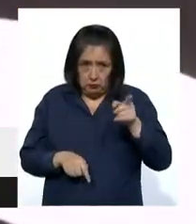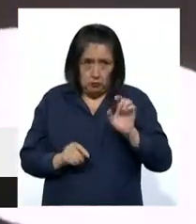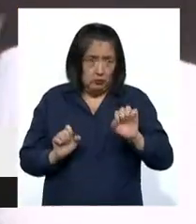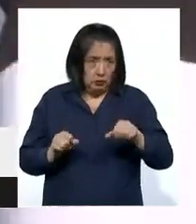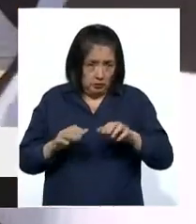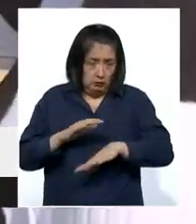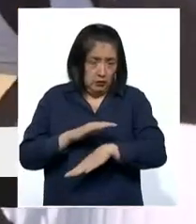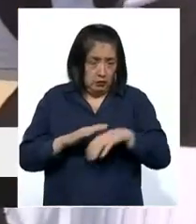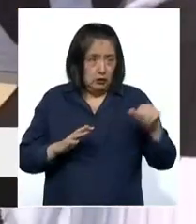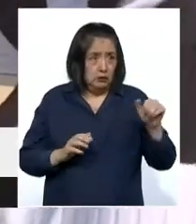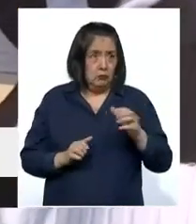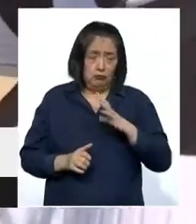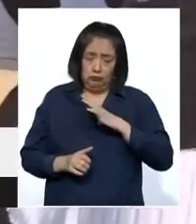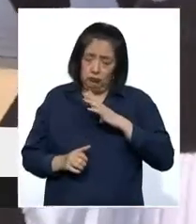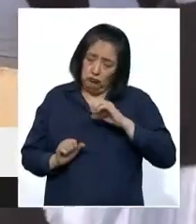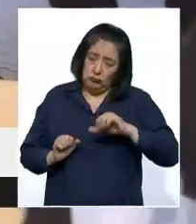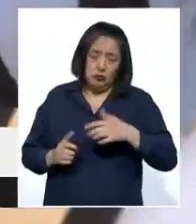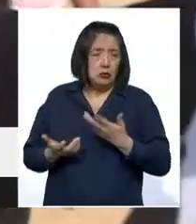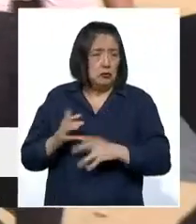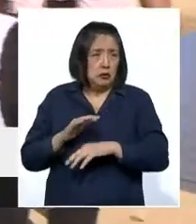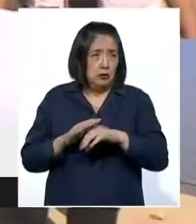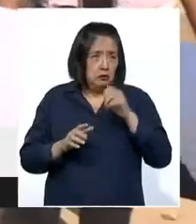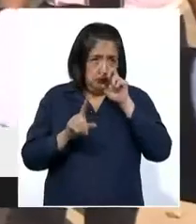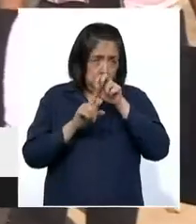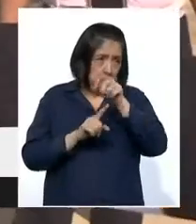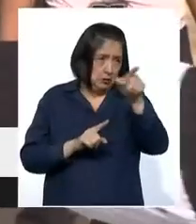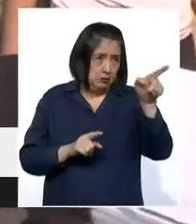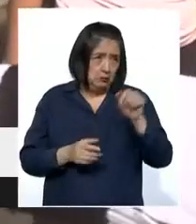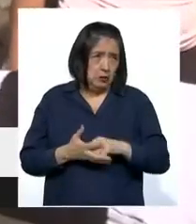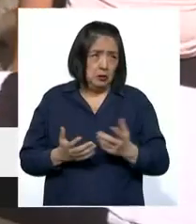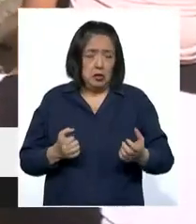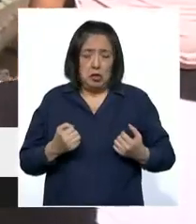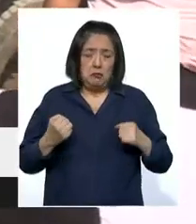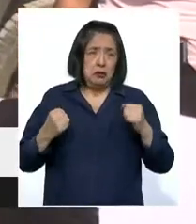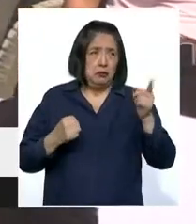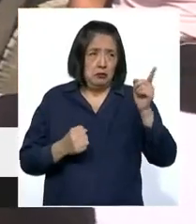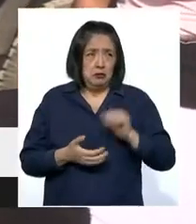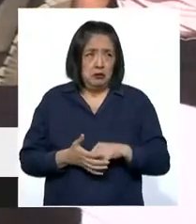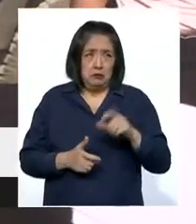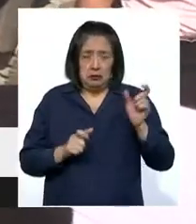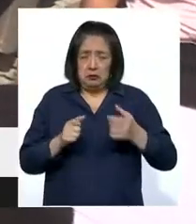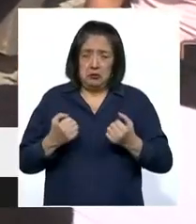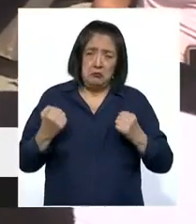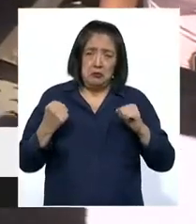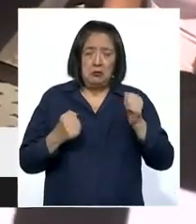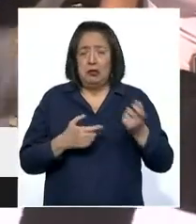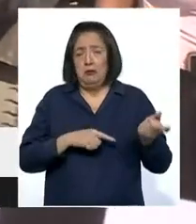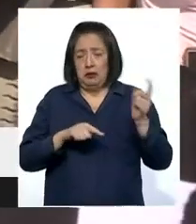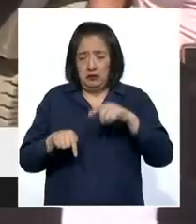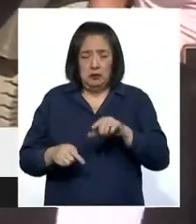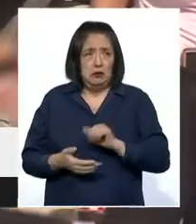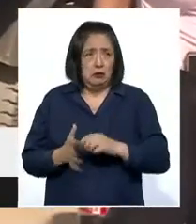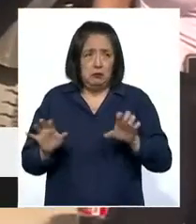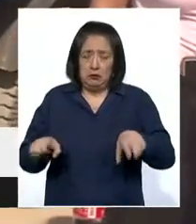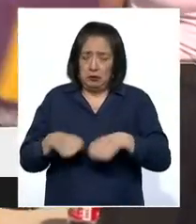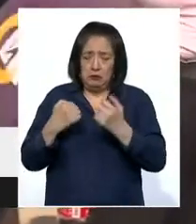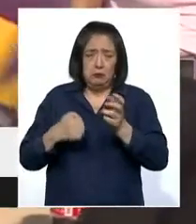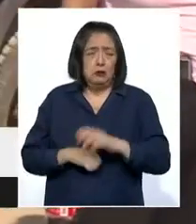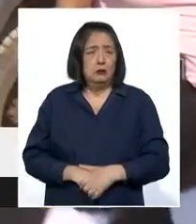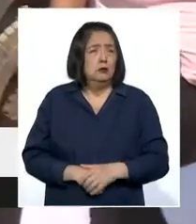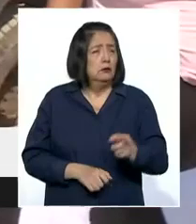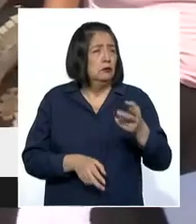va a salir del lugar tengo que salir porque mira cómo vienen vienen con matones allá están los gente matona que ha venido que me va a romper todo